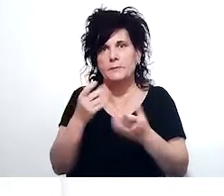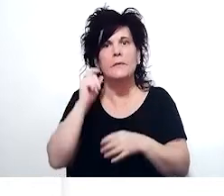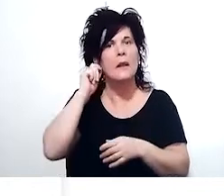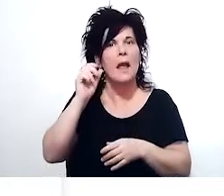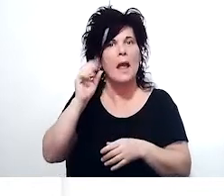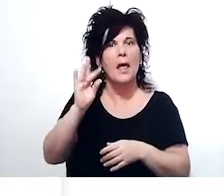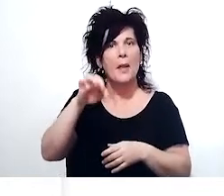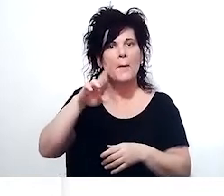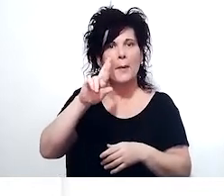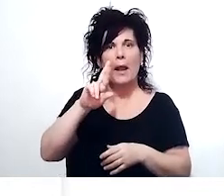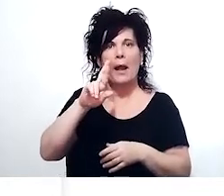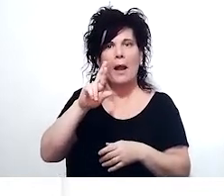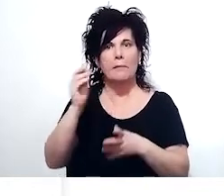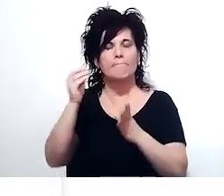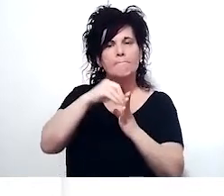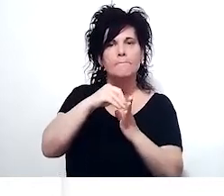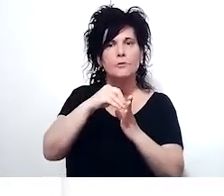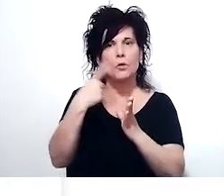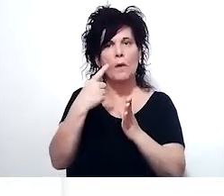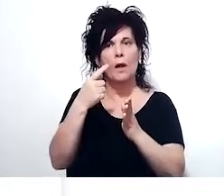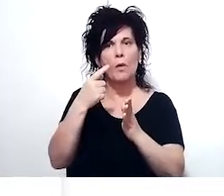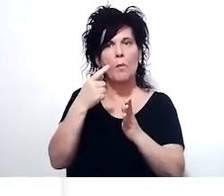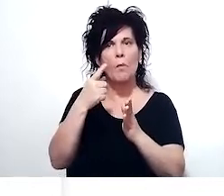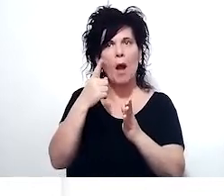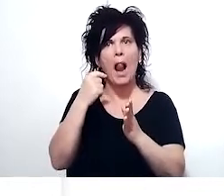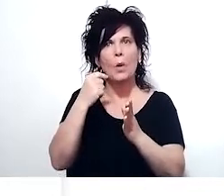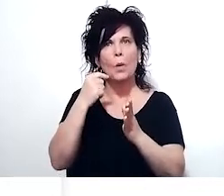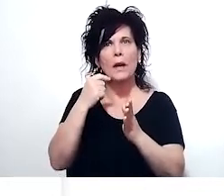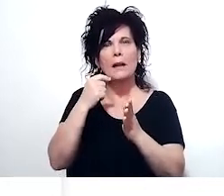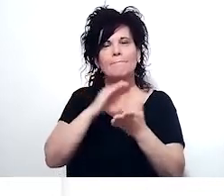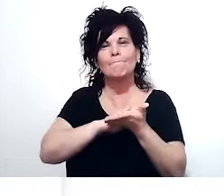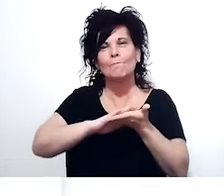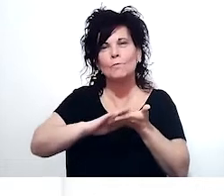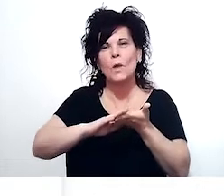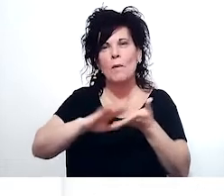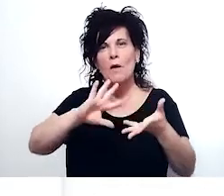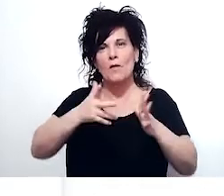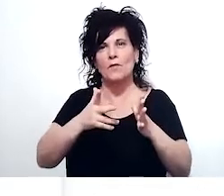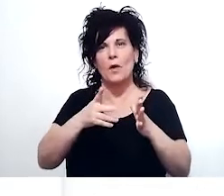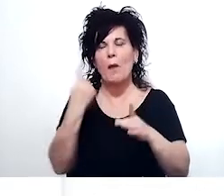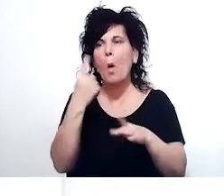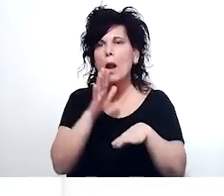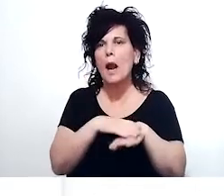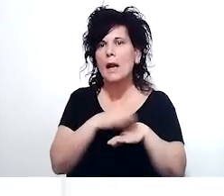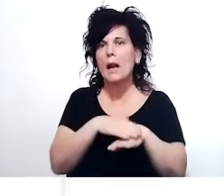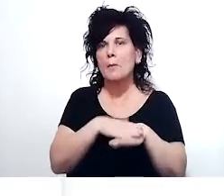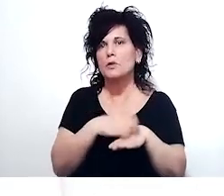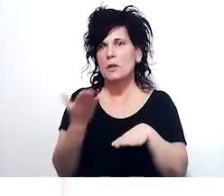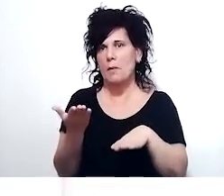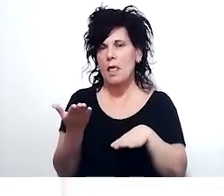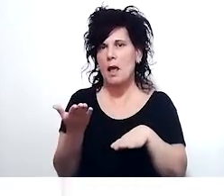las regulaciones de privacidad algunas nuevas dimensiones, y una es como la responsabilidad o